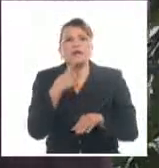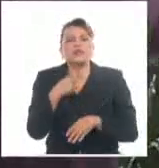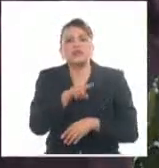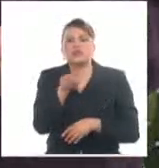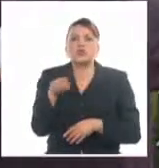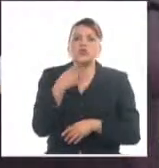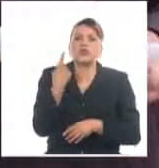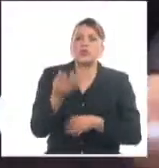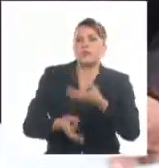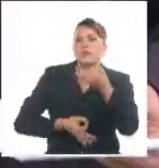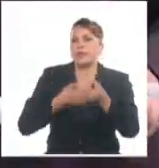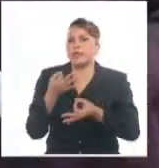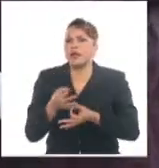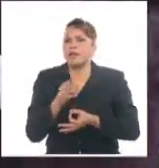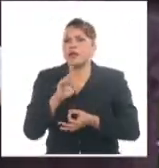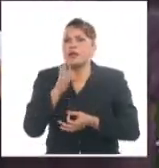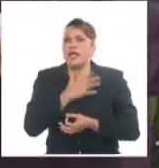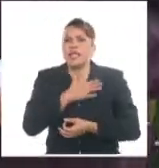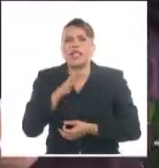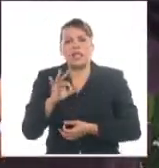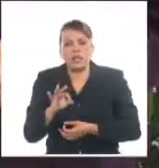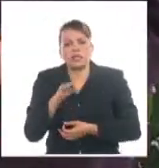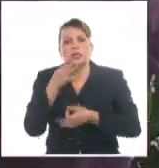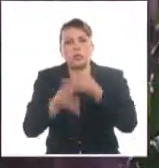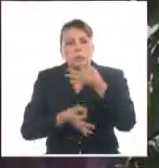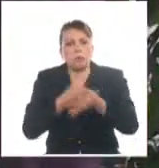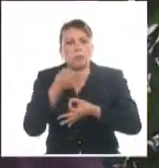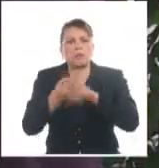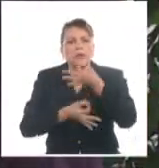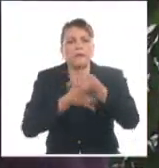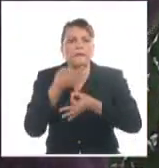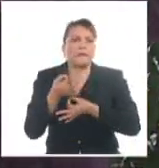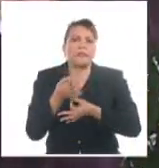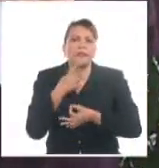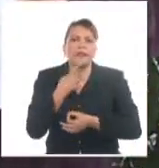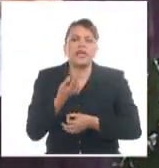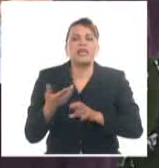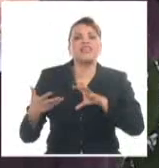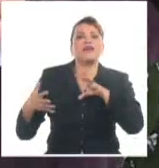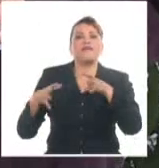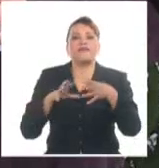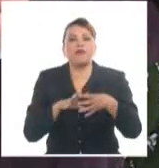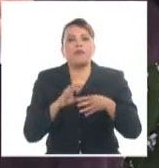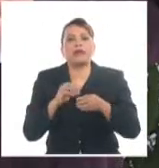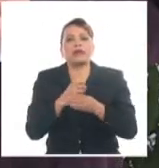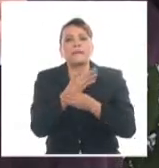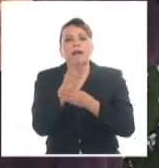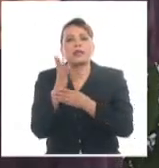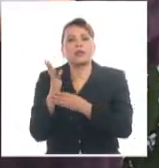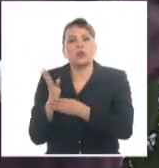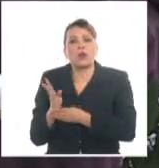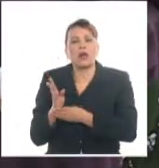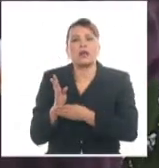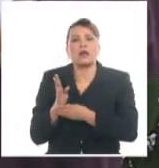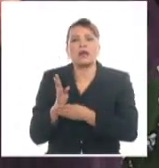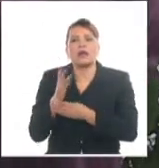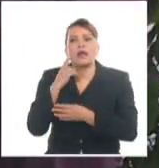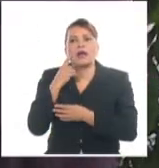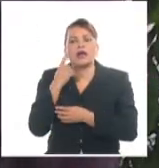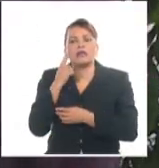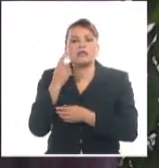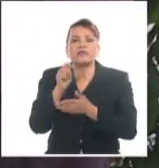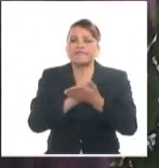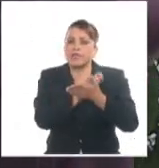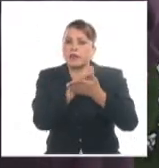explicado, el compañero Lázaro Guerra también lo ha señalado, el modo en que cada madrugada se realiza este pronóstico,